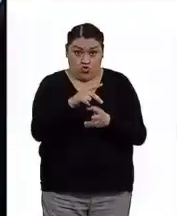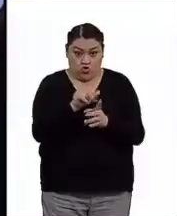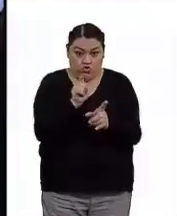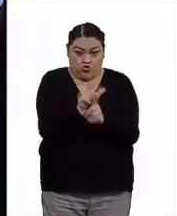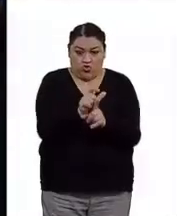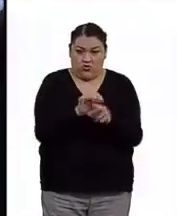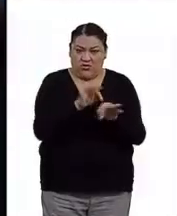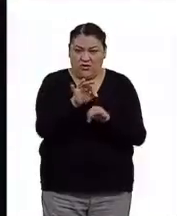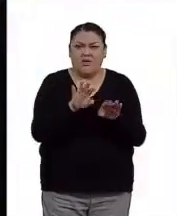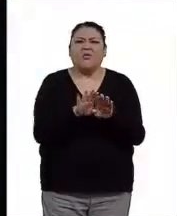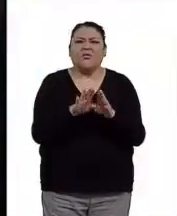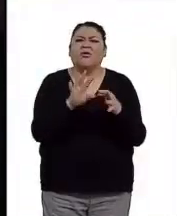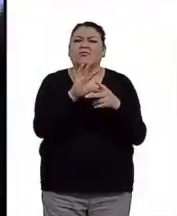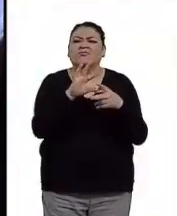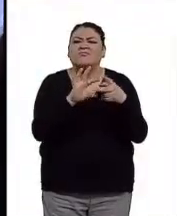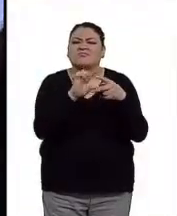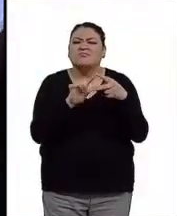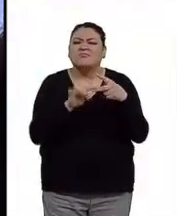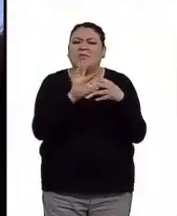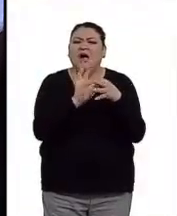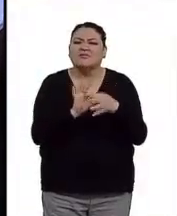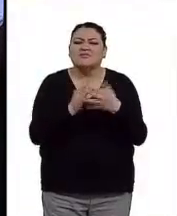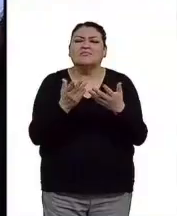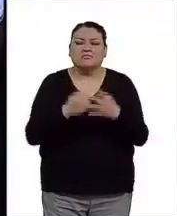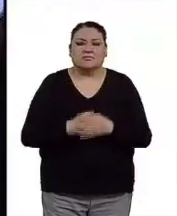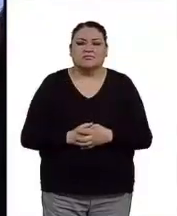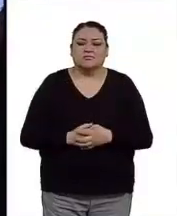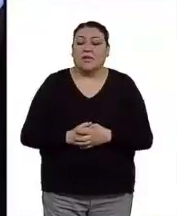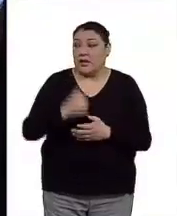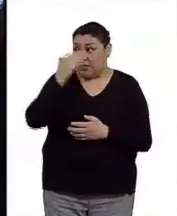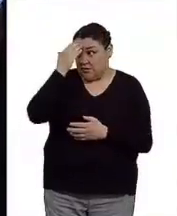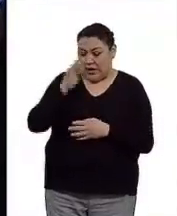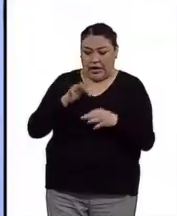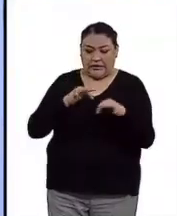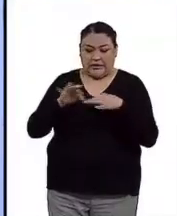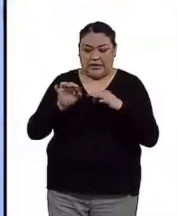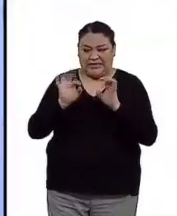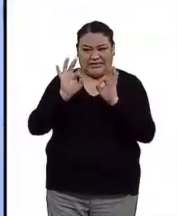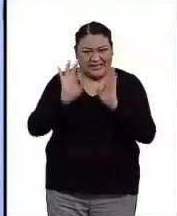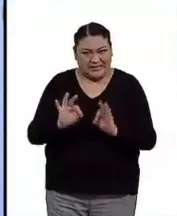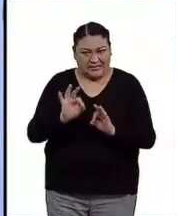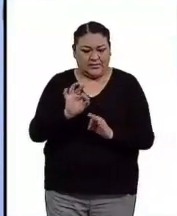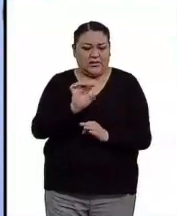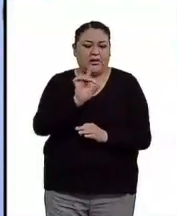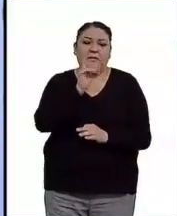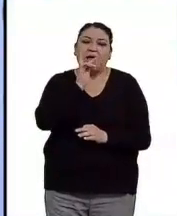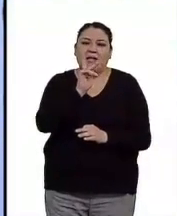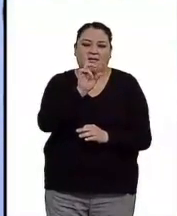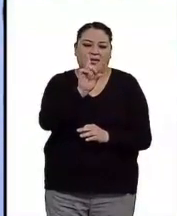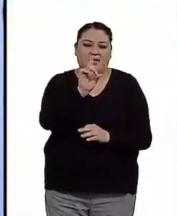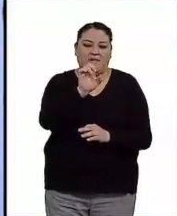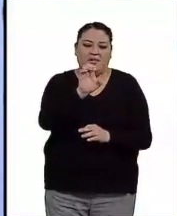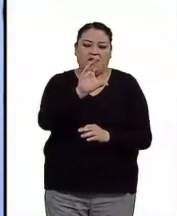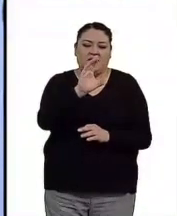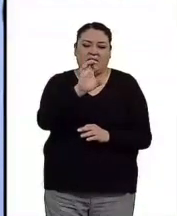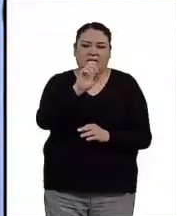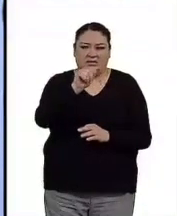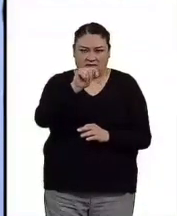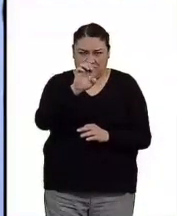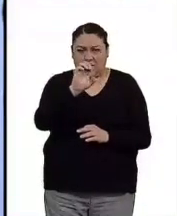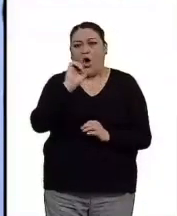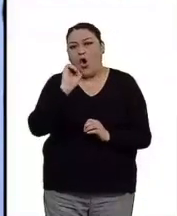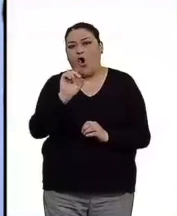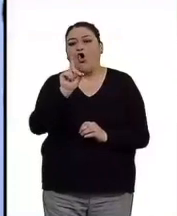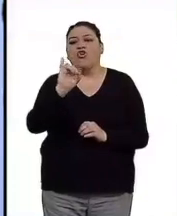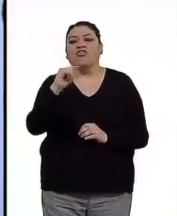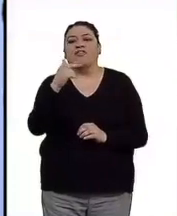laboral. Ok, claro. Bueno, trabajo decente o trabajo digno a nivel constitucional y a nivel normatividad interna, Ley